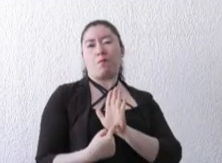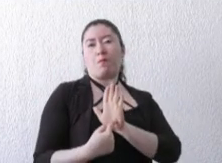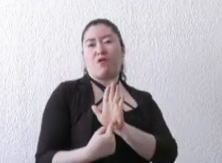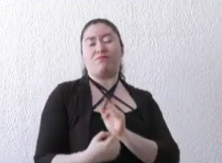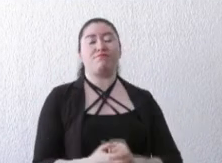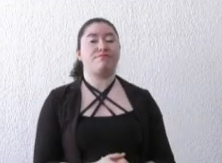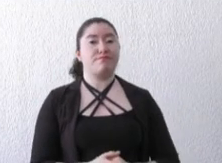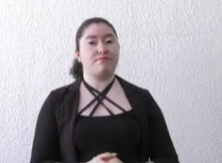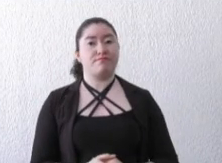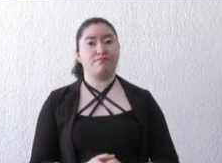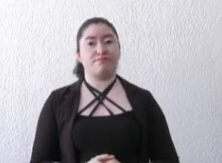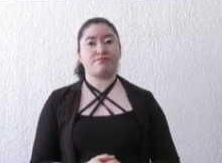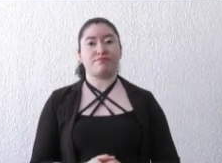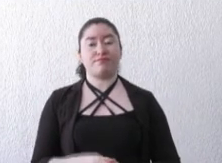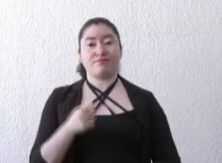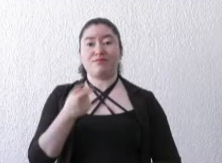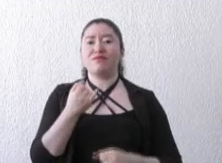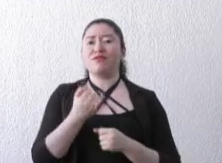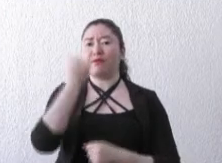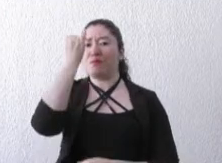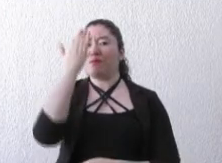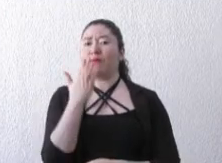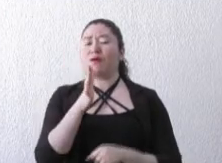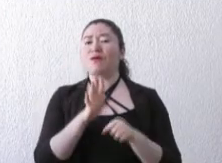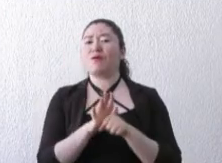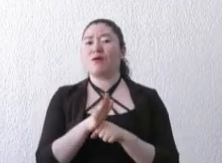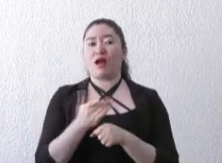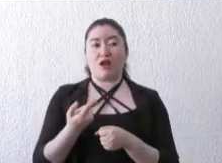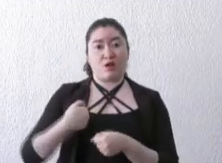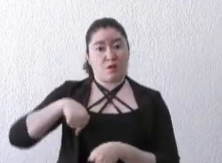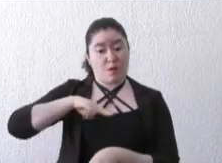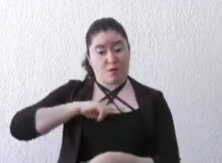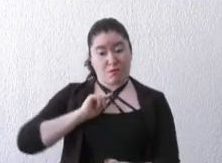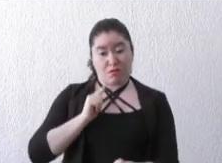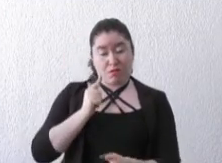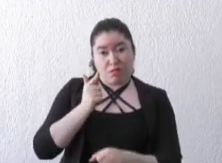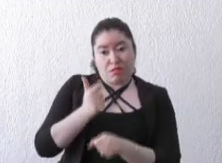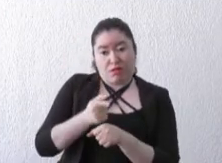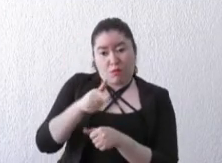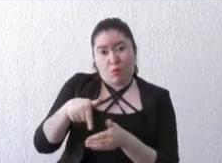Aquí algunas imágenes de el estado en el que lo encontramos